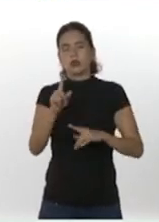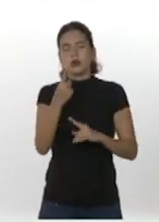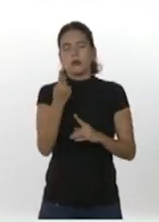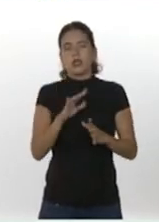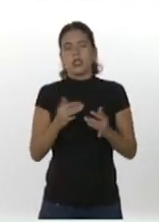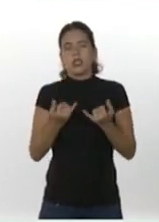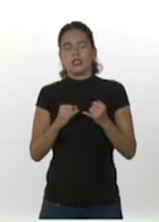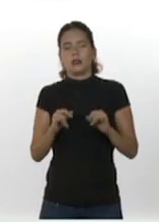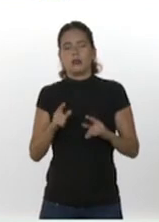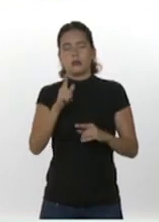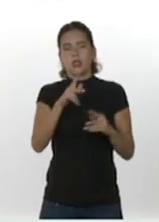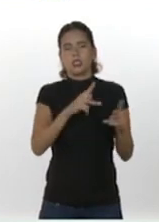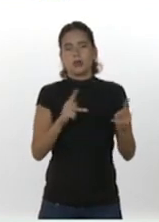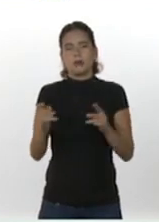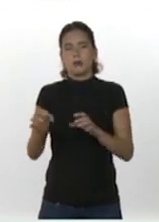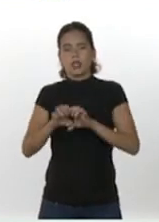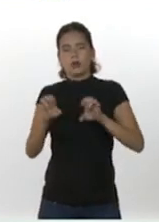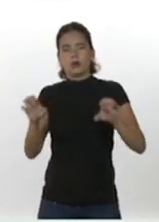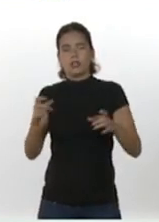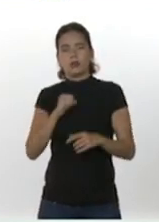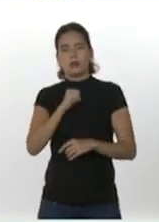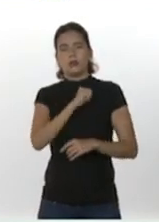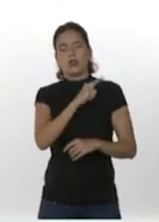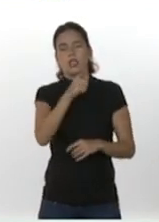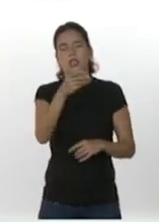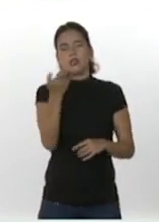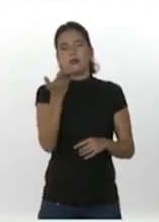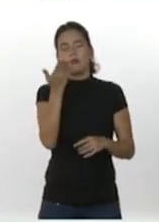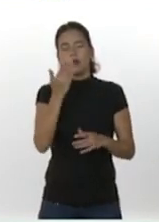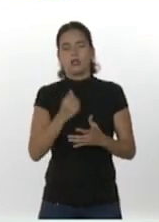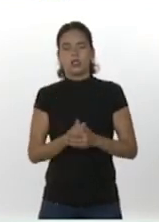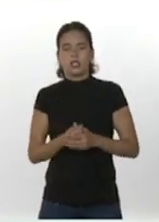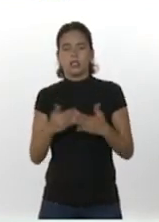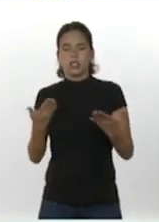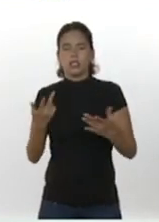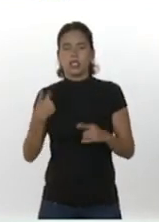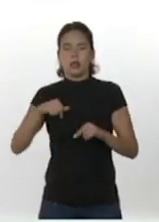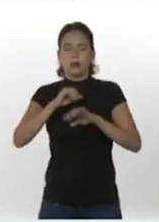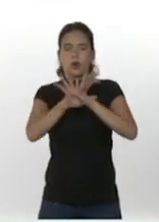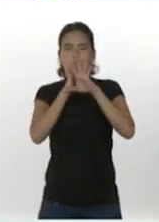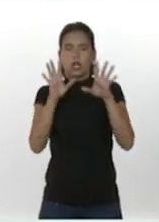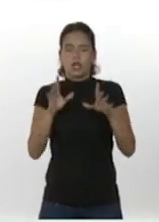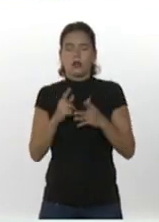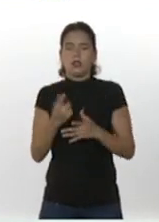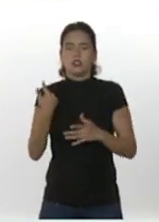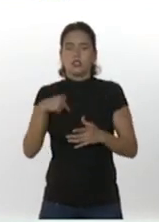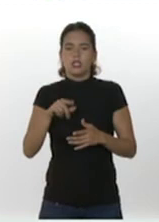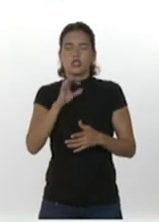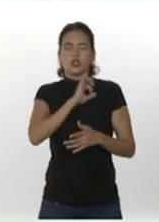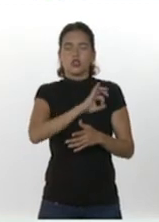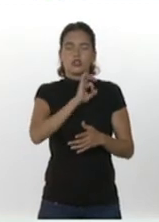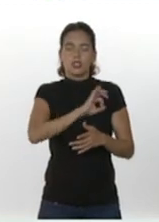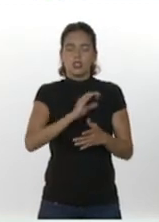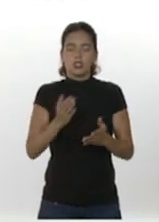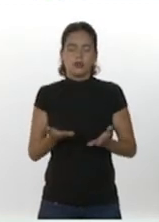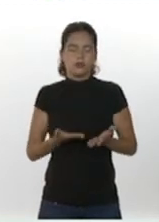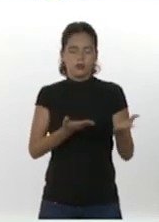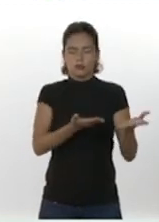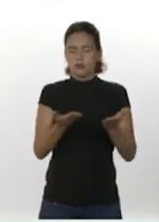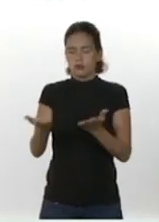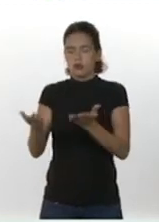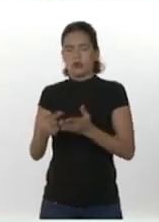tenemos ese primer plan educativo individualizado, es importante que tengamos presente que debe ser socializado tanto con